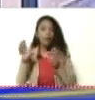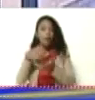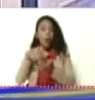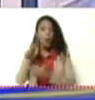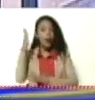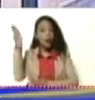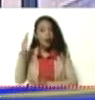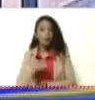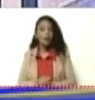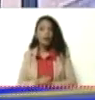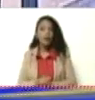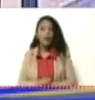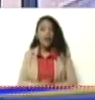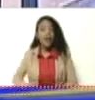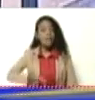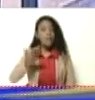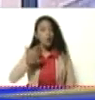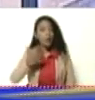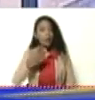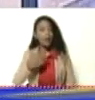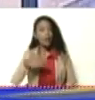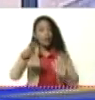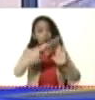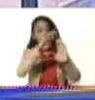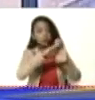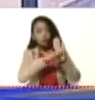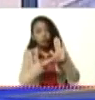le puso una priorización, un orden.